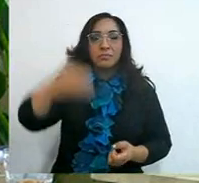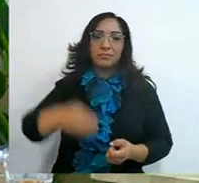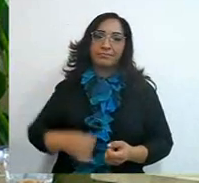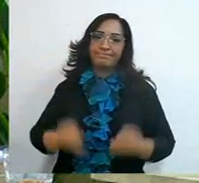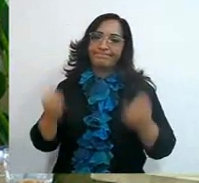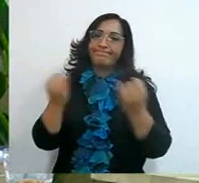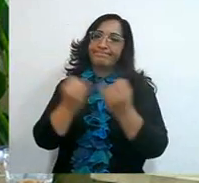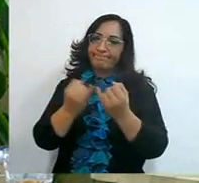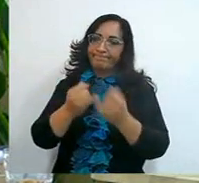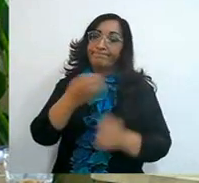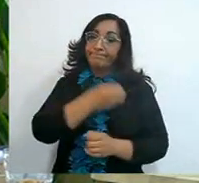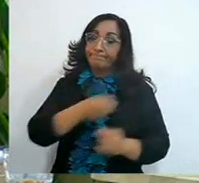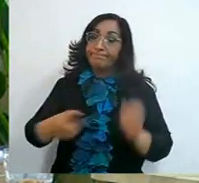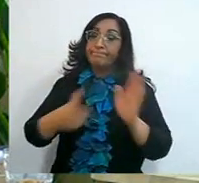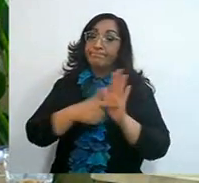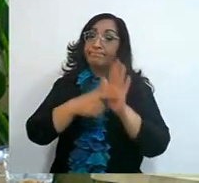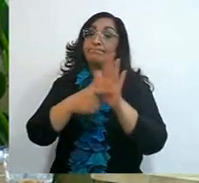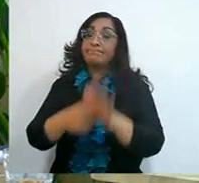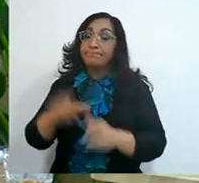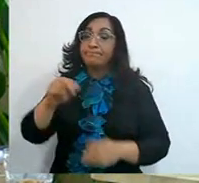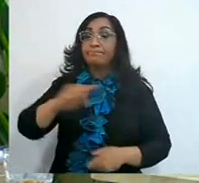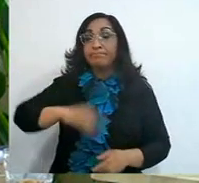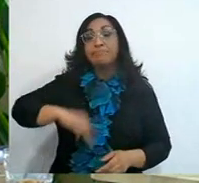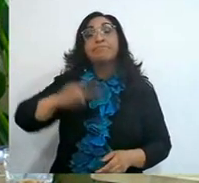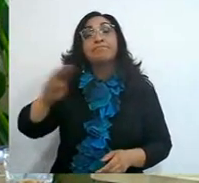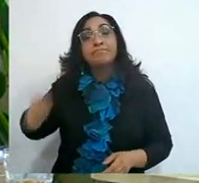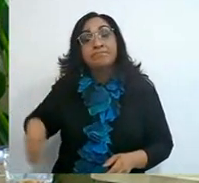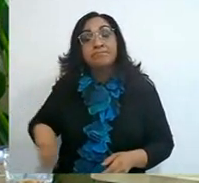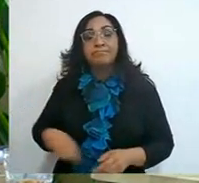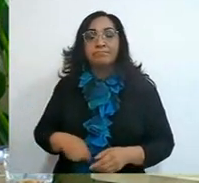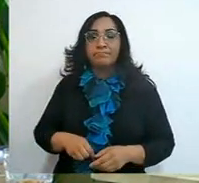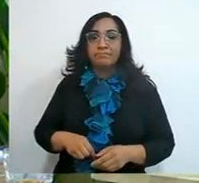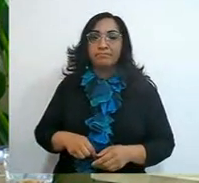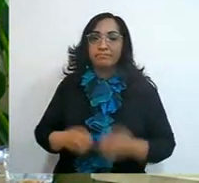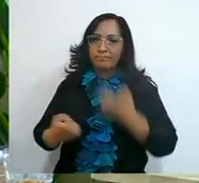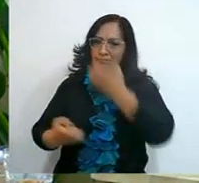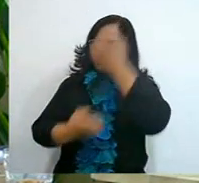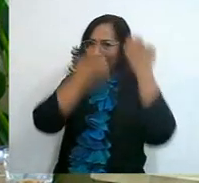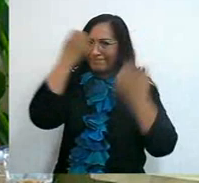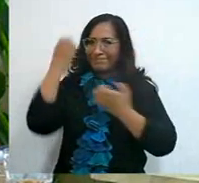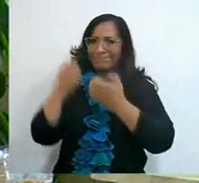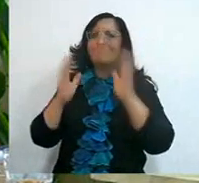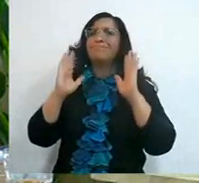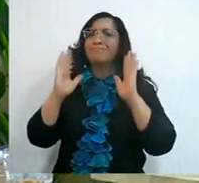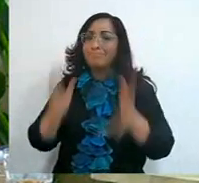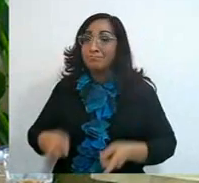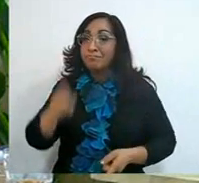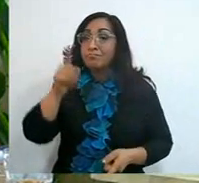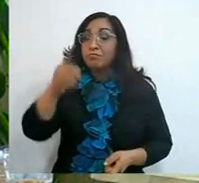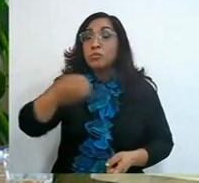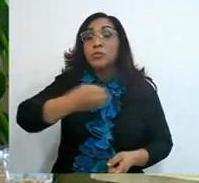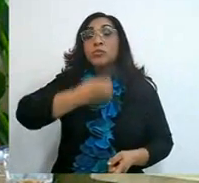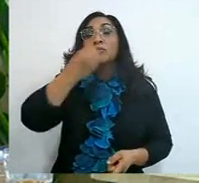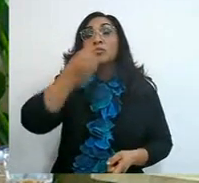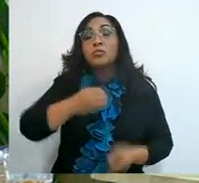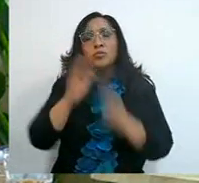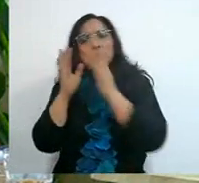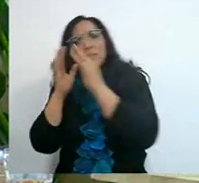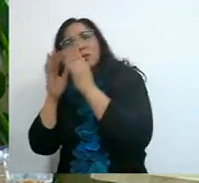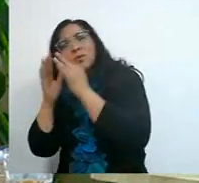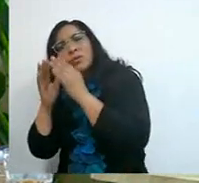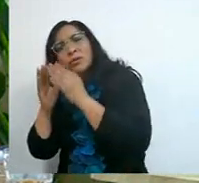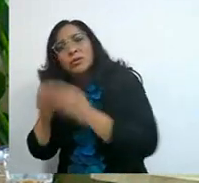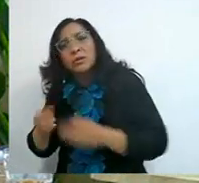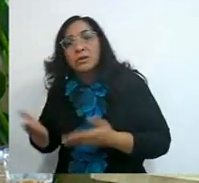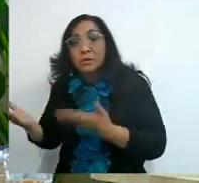También hay un mandamiento que dice no matarás. ¿Ya se examinó si su infamia llevó a la gente a